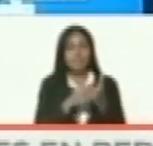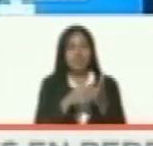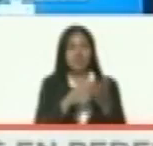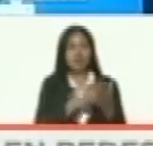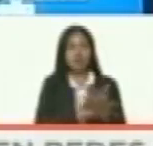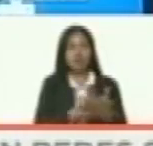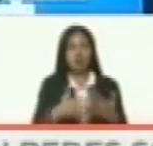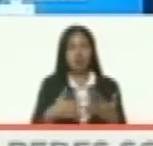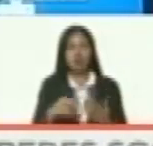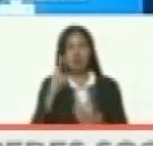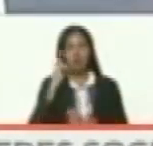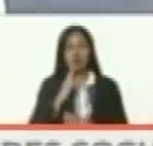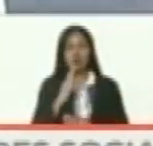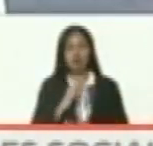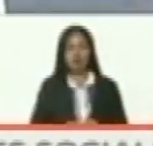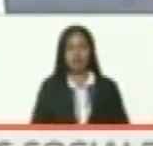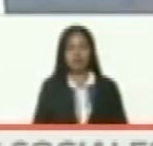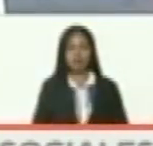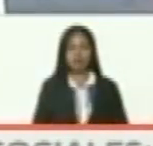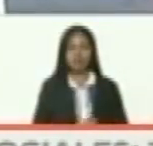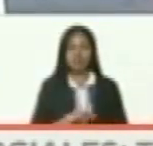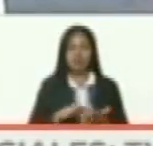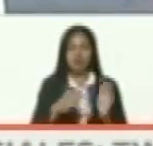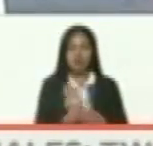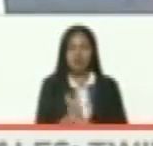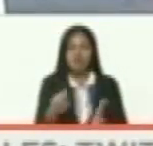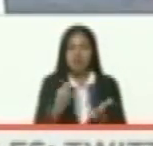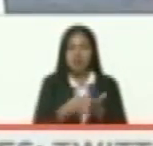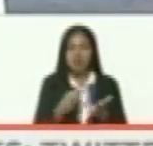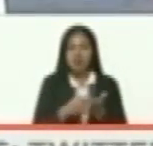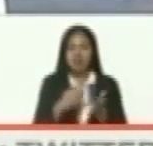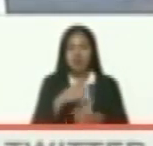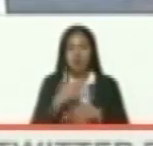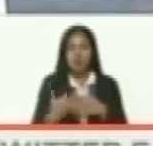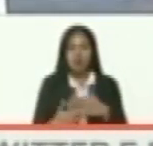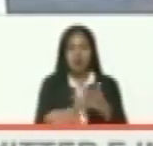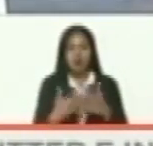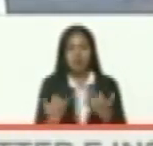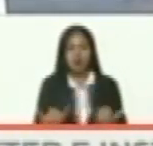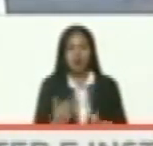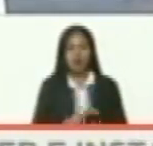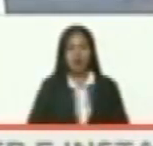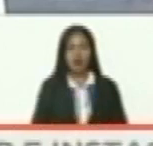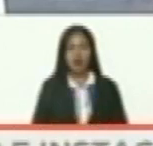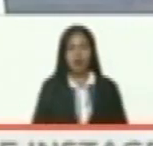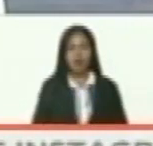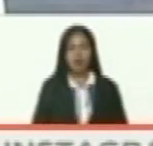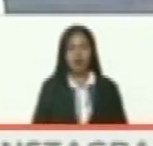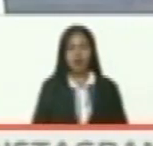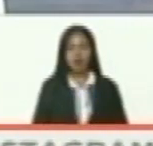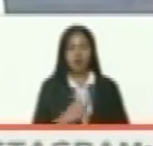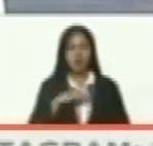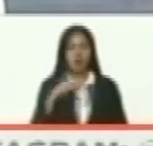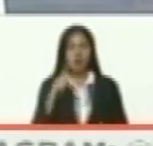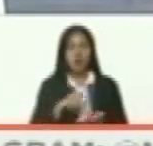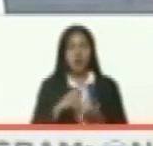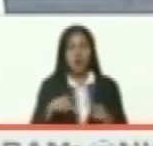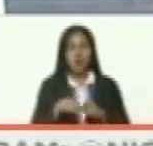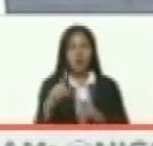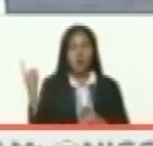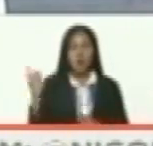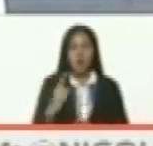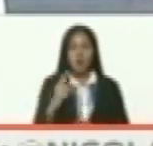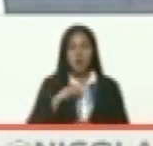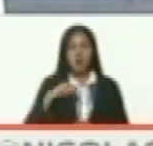bolívares para financiar los proyectos que se están presentando, que están